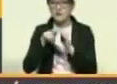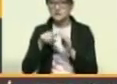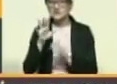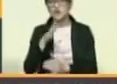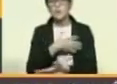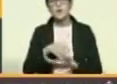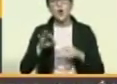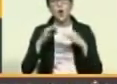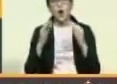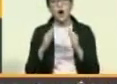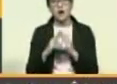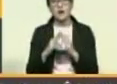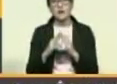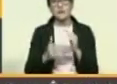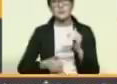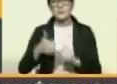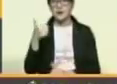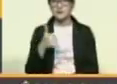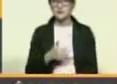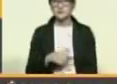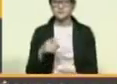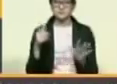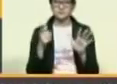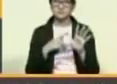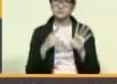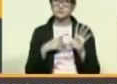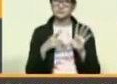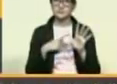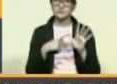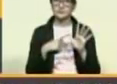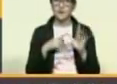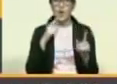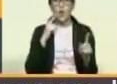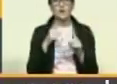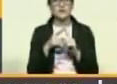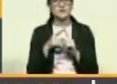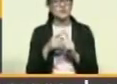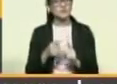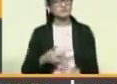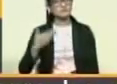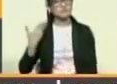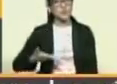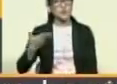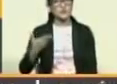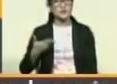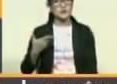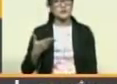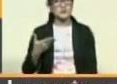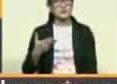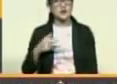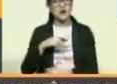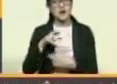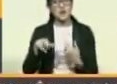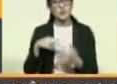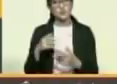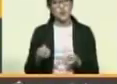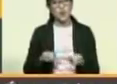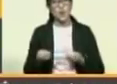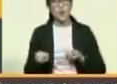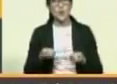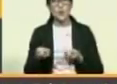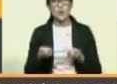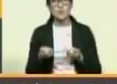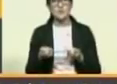más. Y en quinto lugar, el objetivo de objetivo, la gran revolución económica